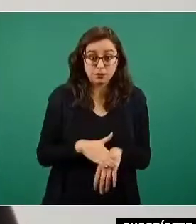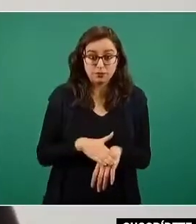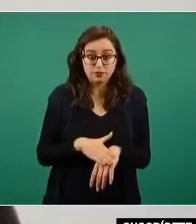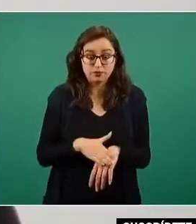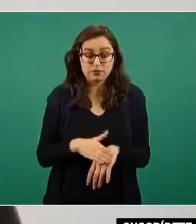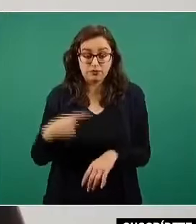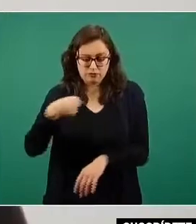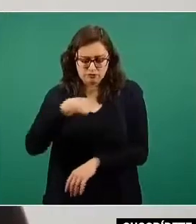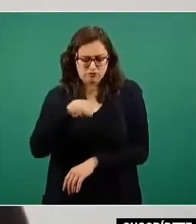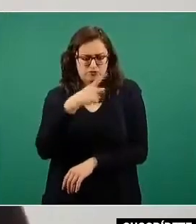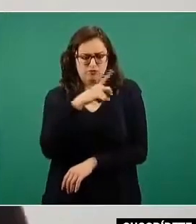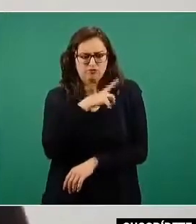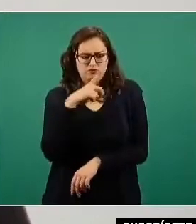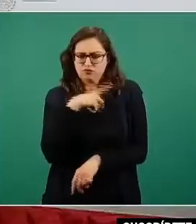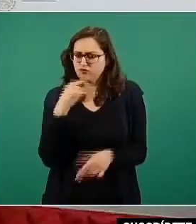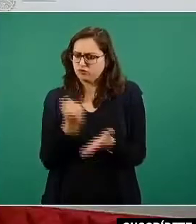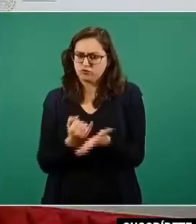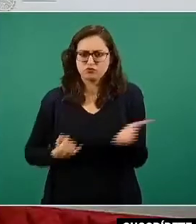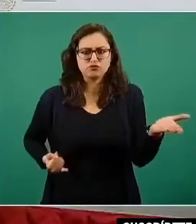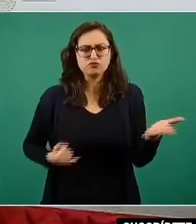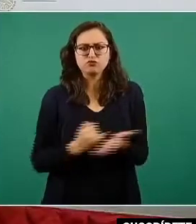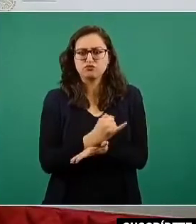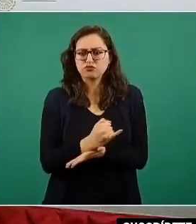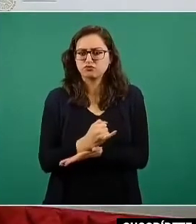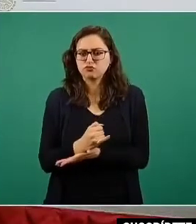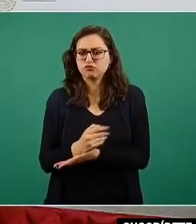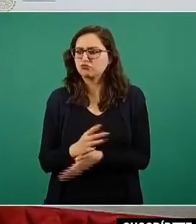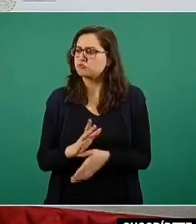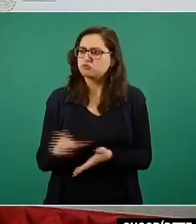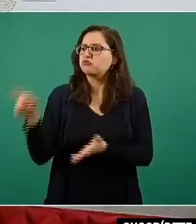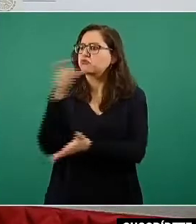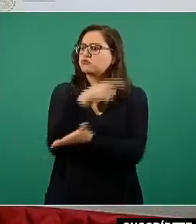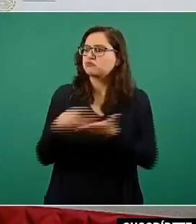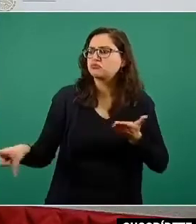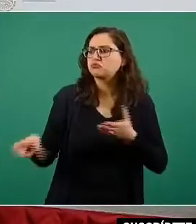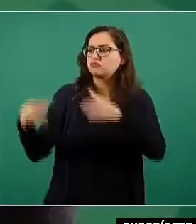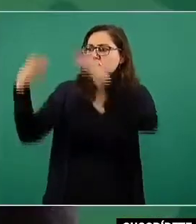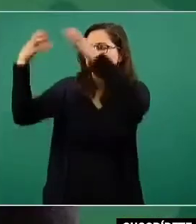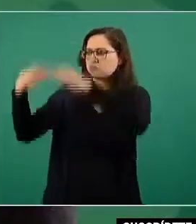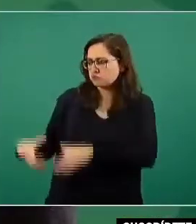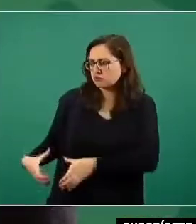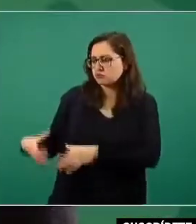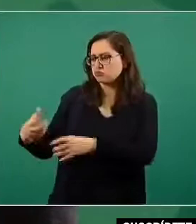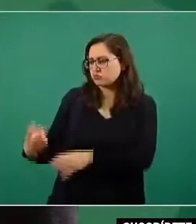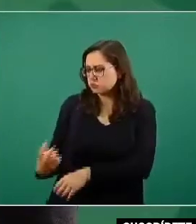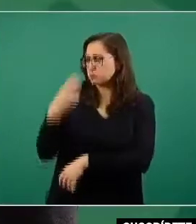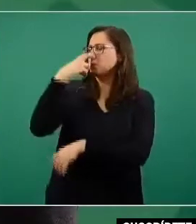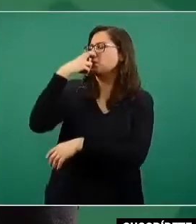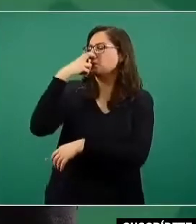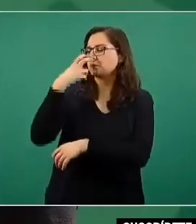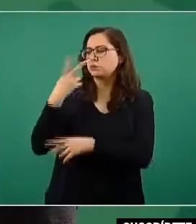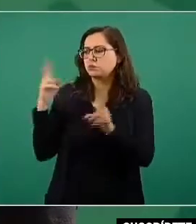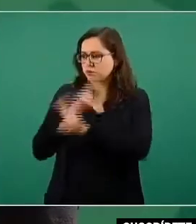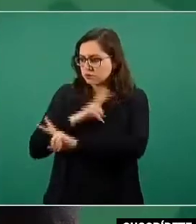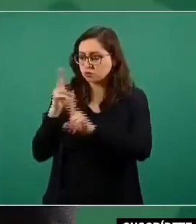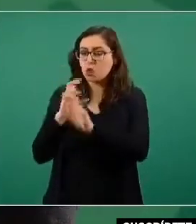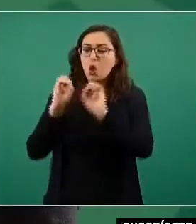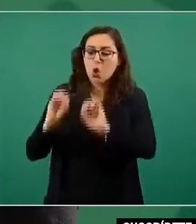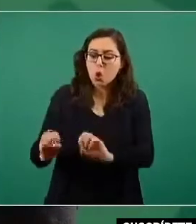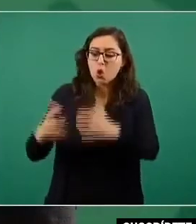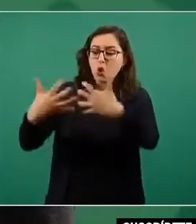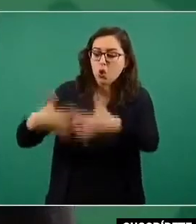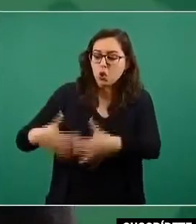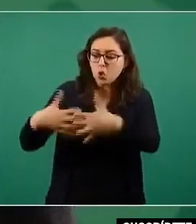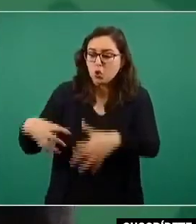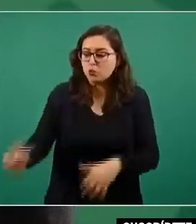de autorrecetarse el oxígeno, ya sea a través de un tanque de oxígeno como tal, o una vía de